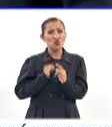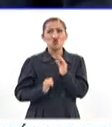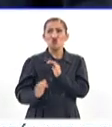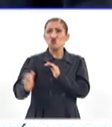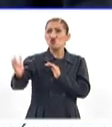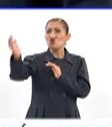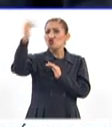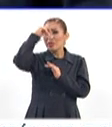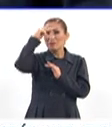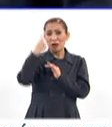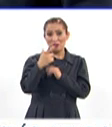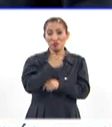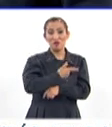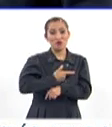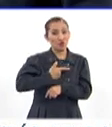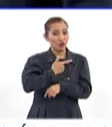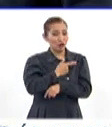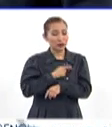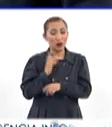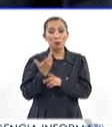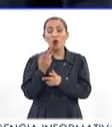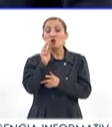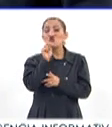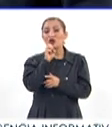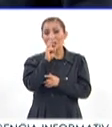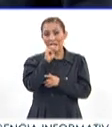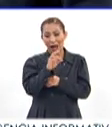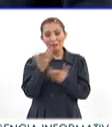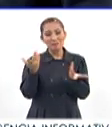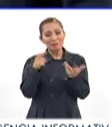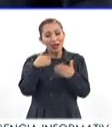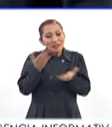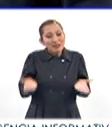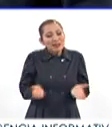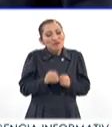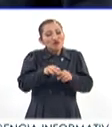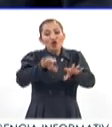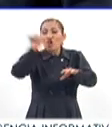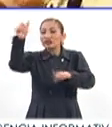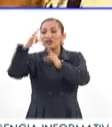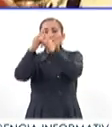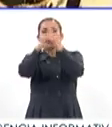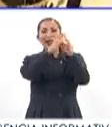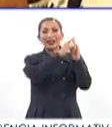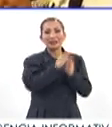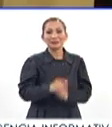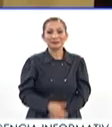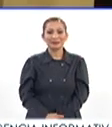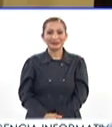del país y nos da mucho gusto como UNAM haber inspirado a todas las demás ferias.